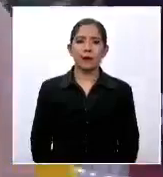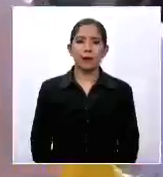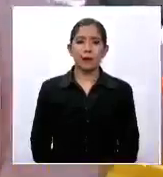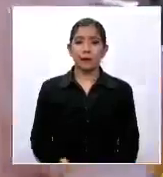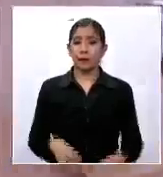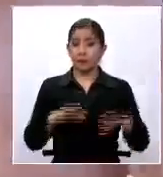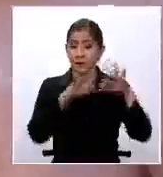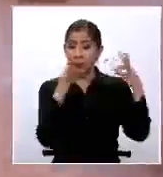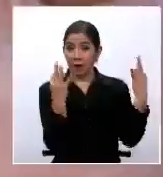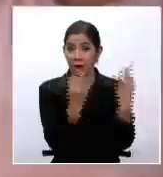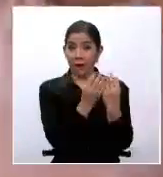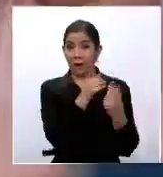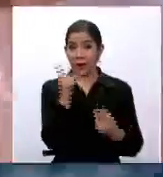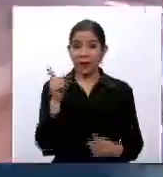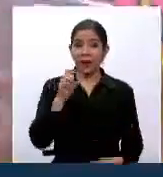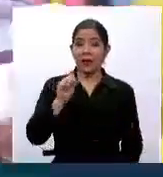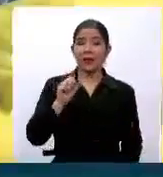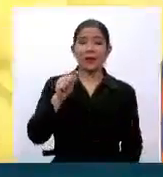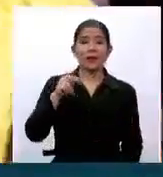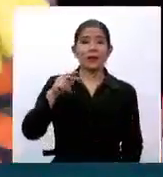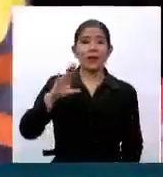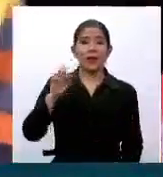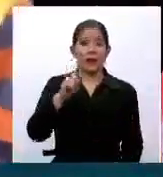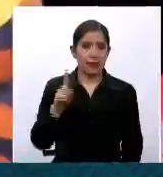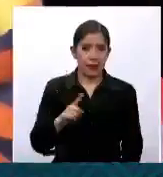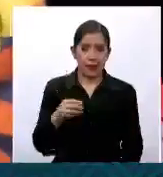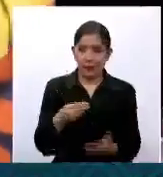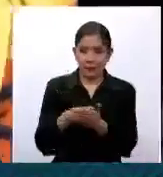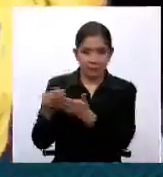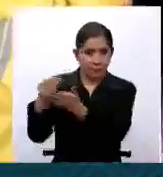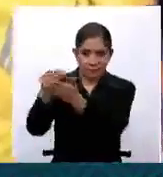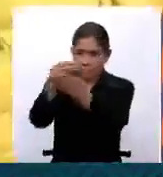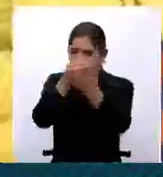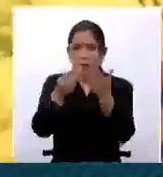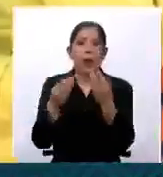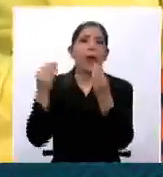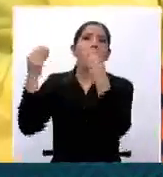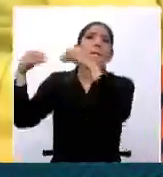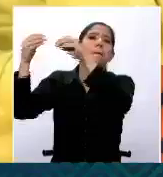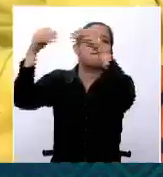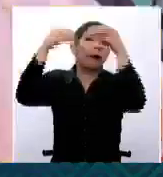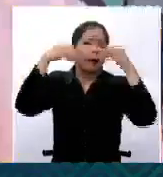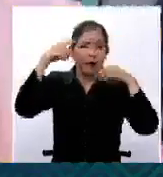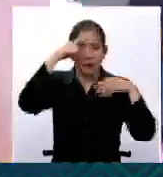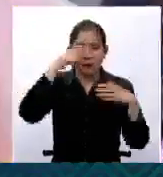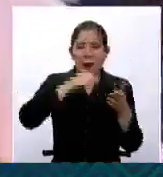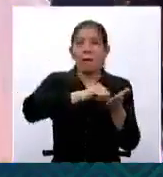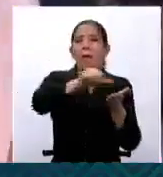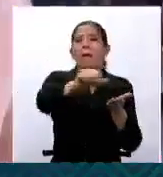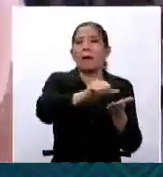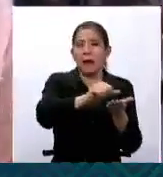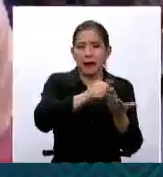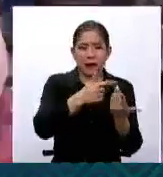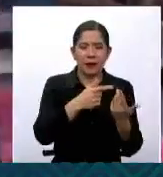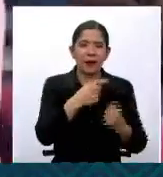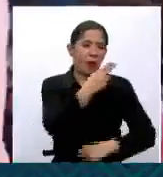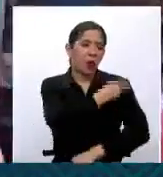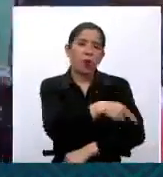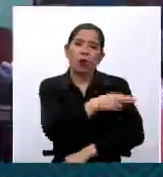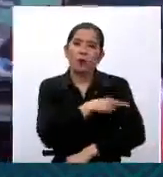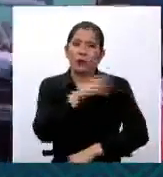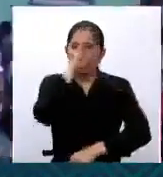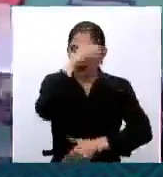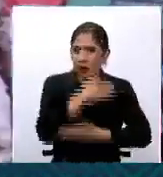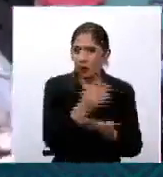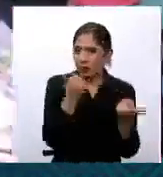La familia Sánchez tuvo que vender sus cosas para costear la operación de su hijo, quien sufrió un accidente. En ese sentido, expresaron su gratitud